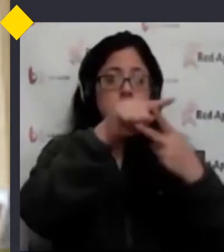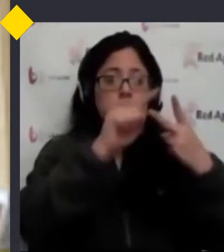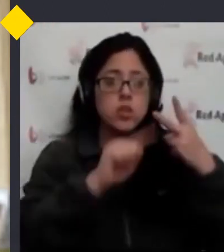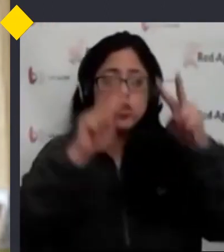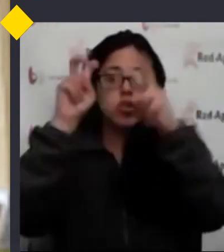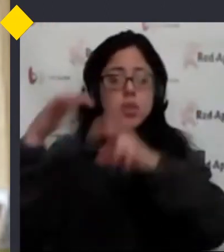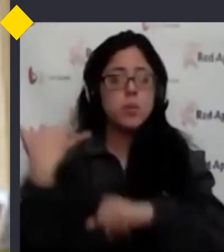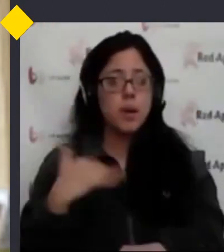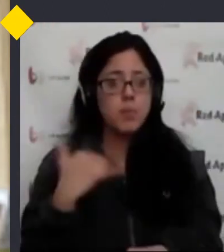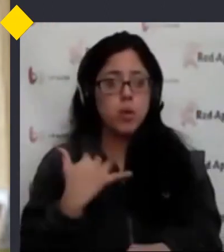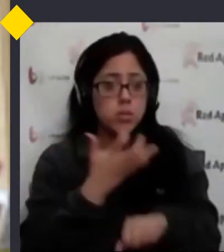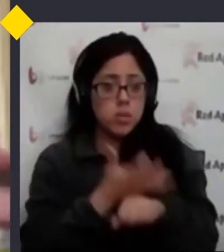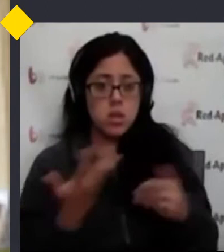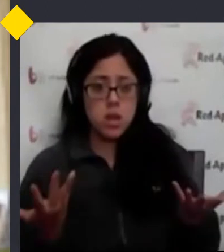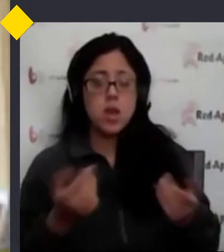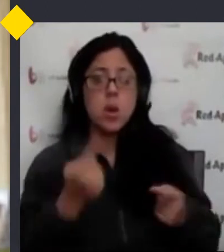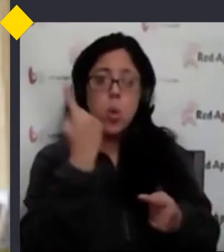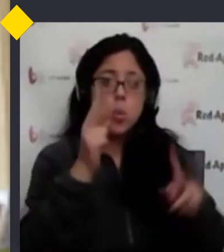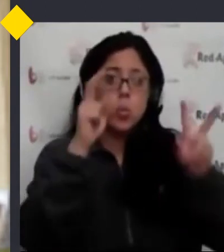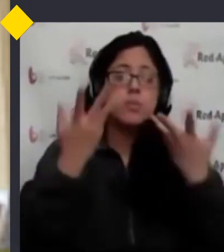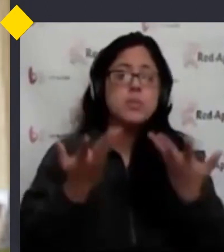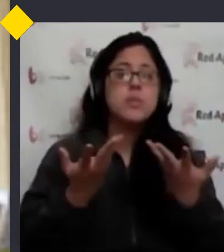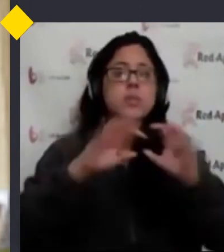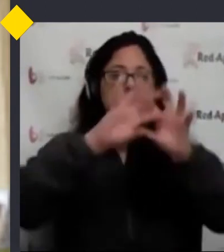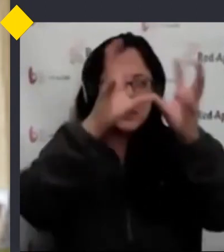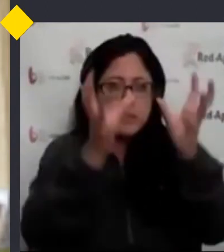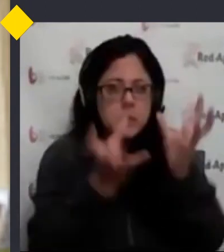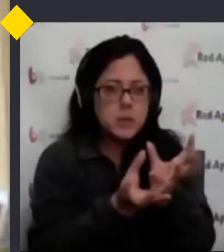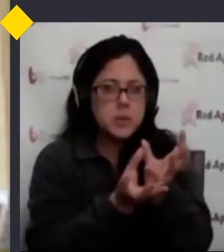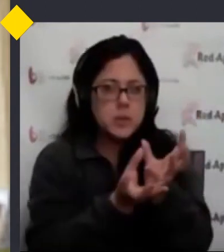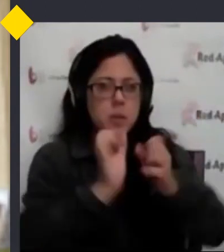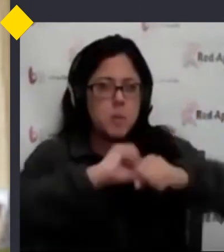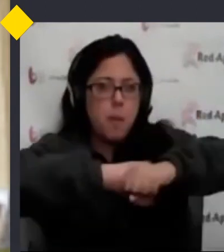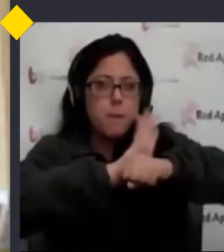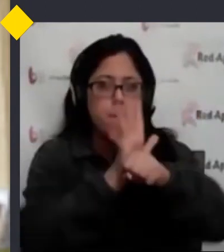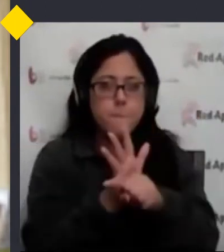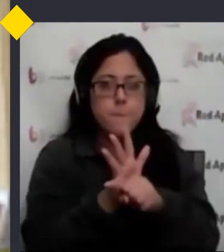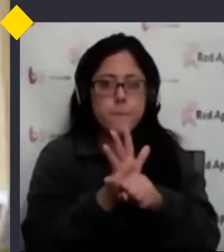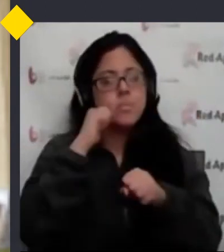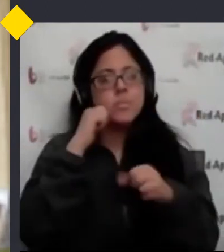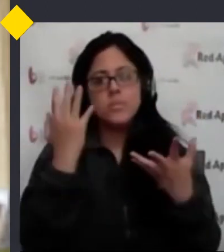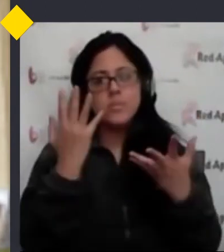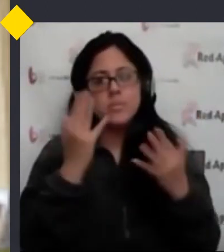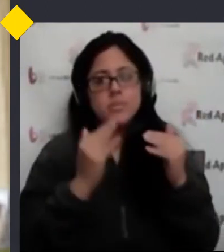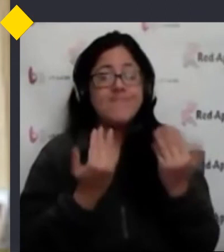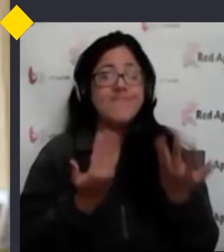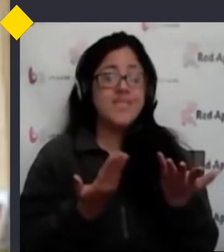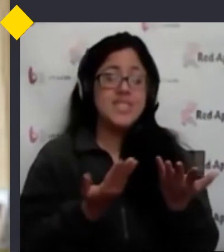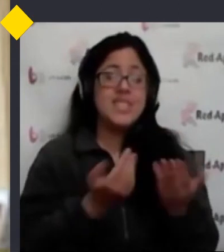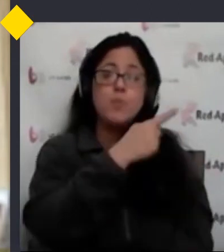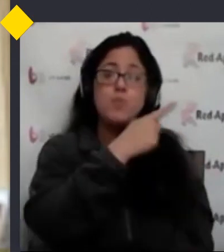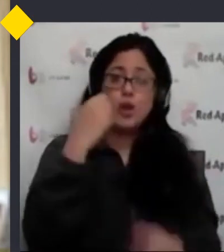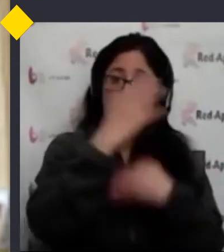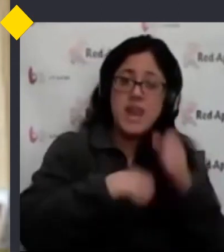están sobreponiendo. O sea, uno es el tema de la pandemia que nos ha tocado vivir, que es la mayor, y son estas grandes pandemias cada 100 años. Pero hay